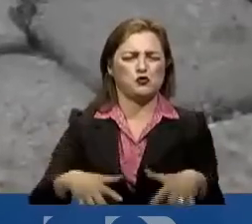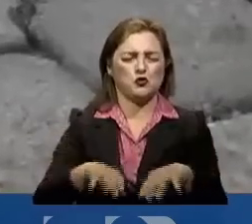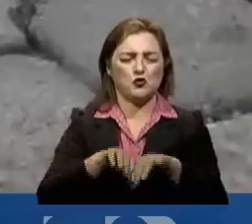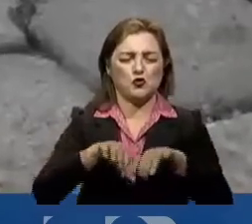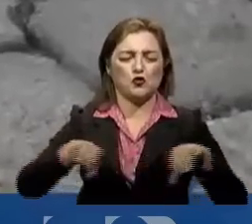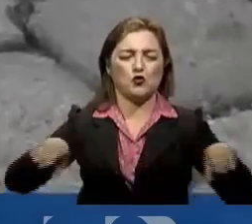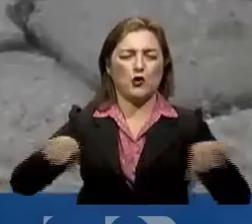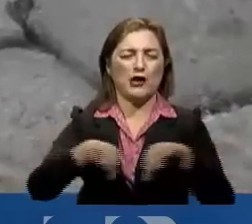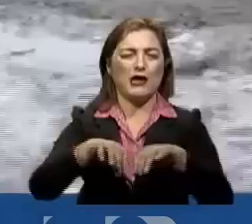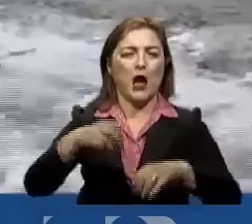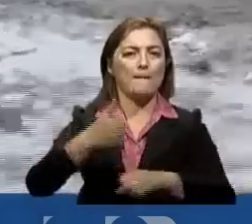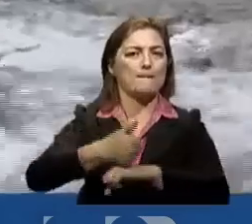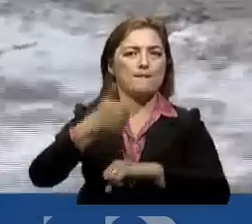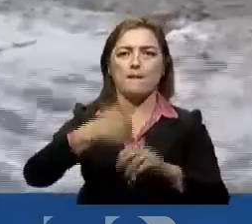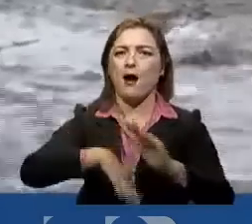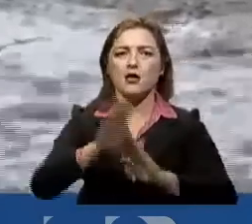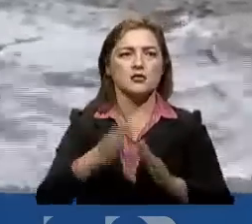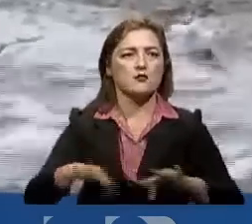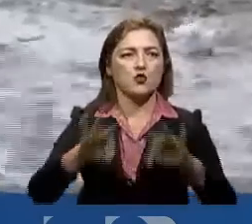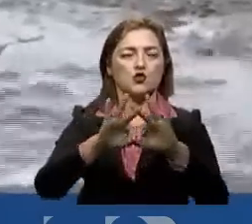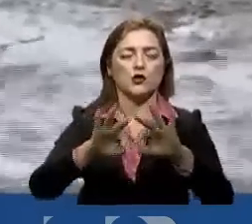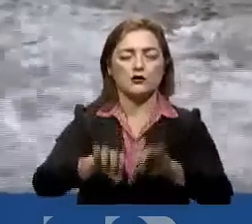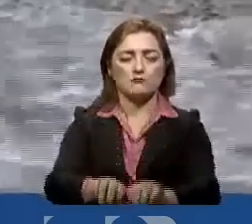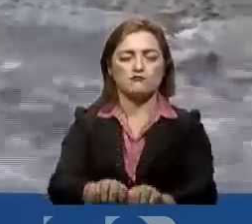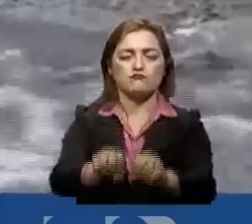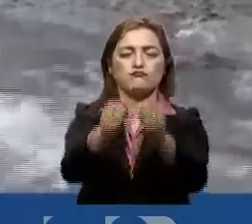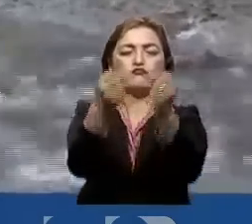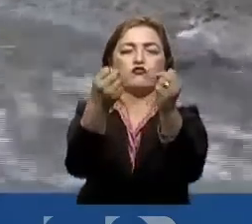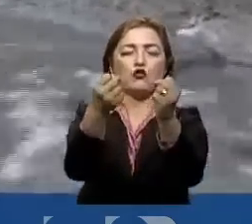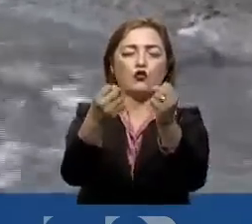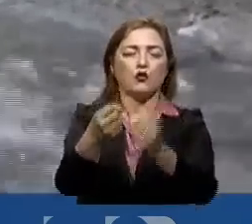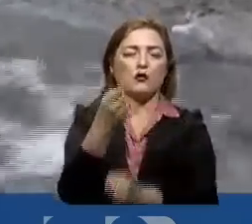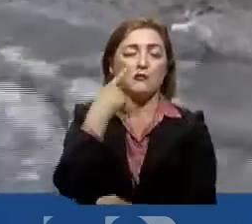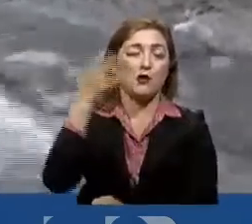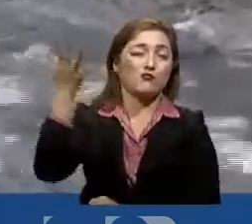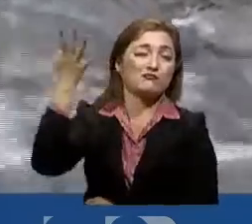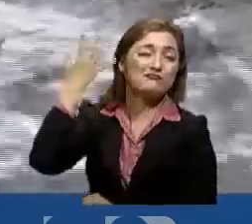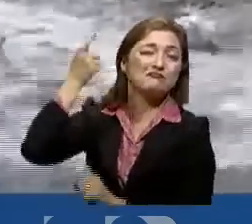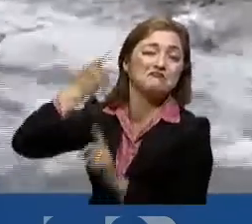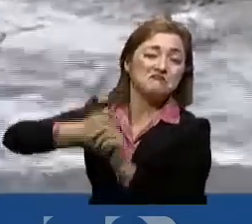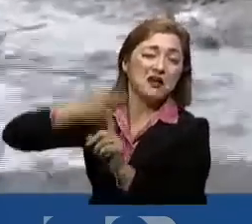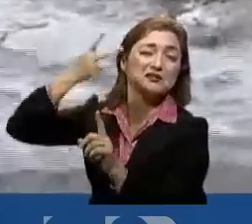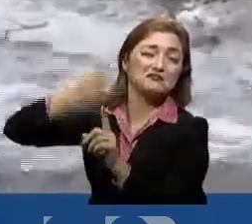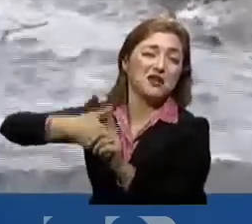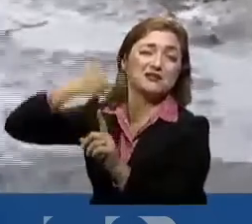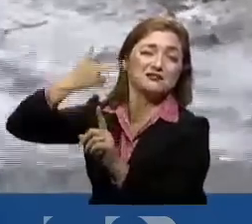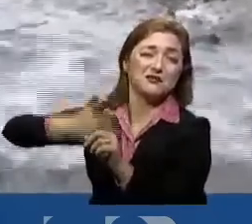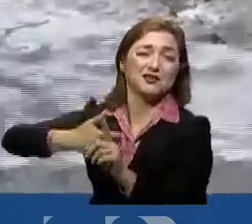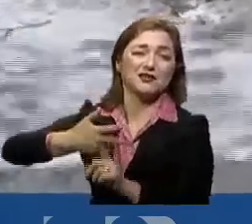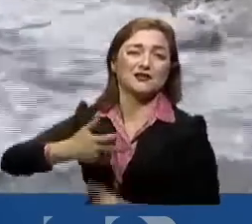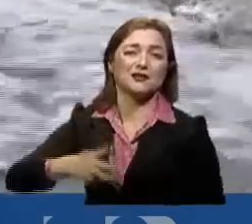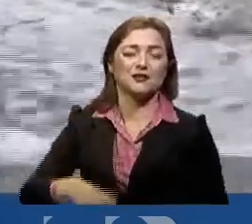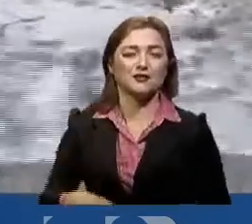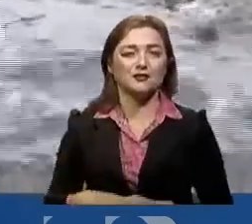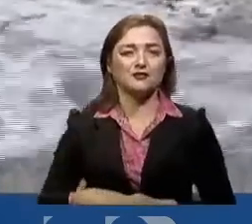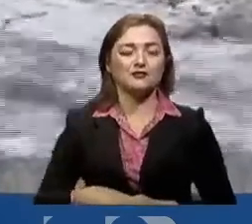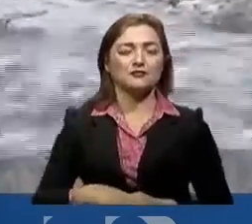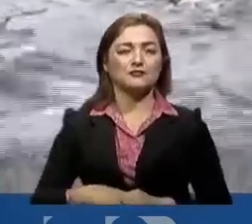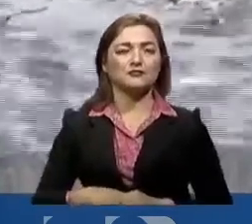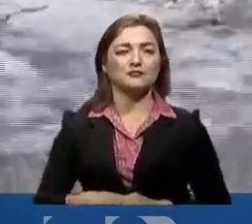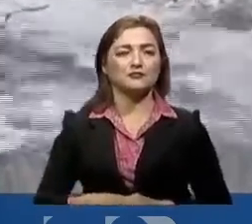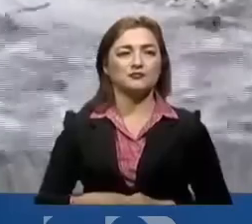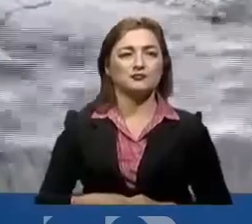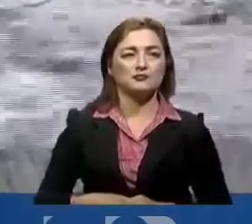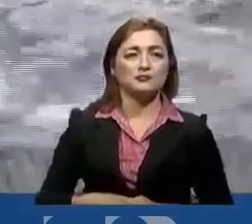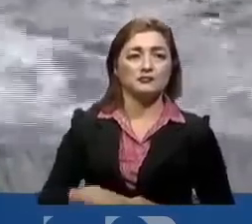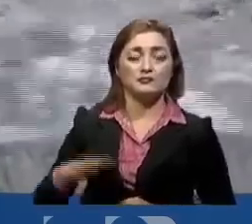tubería matriz. Es una tubería que ya tiene una ruptura hace algunos meses atrás. Nosotros hemos solicitado la